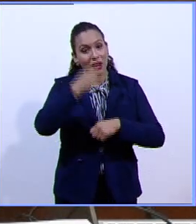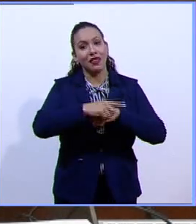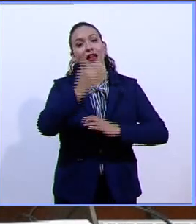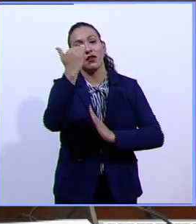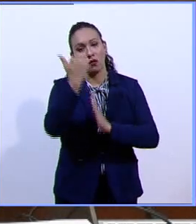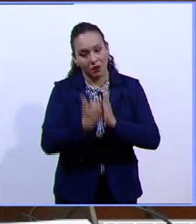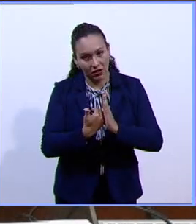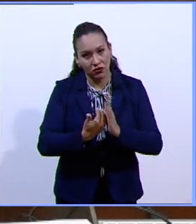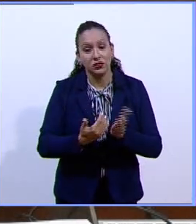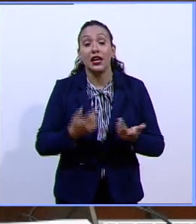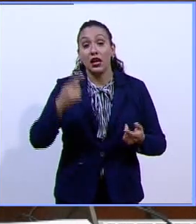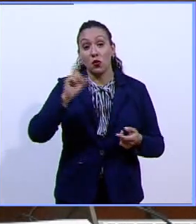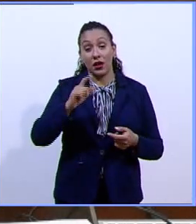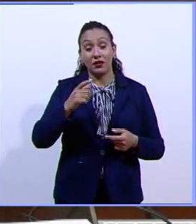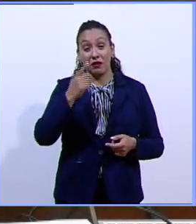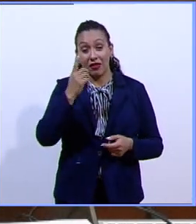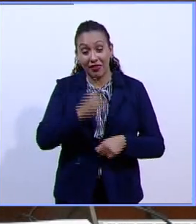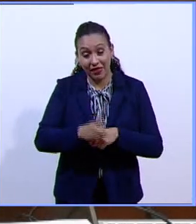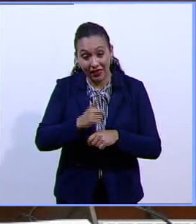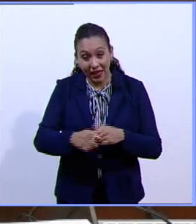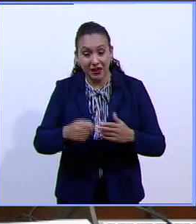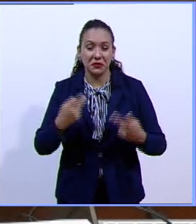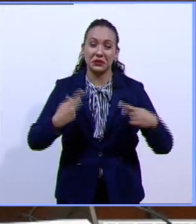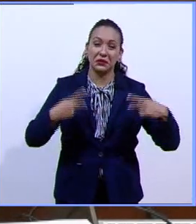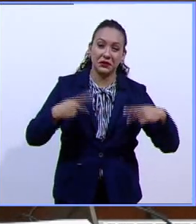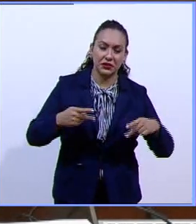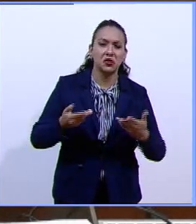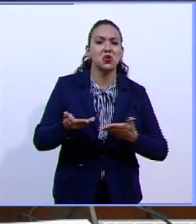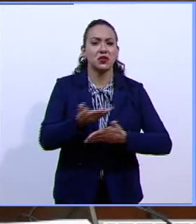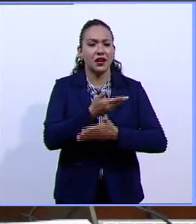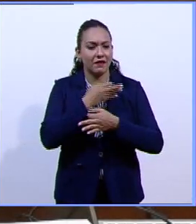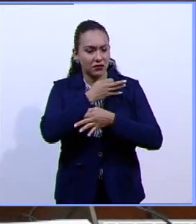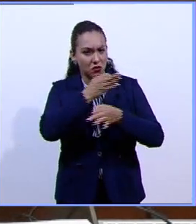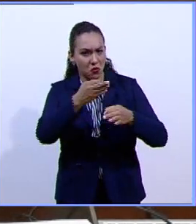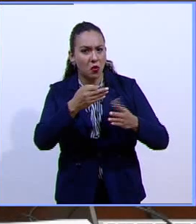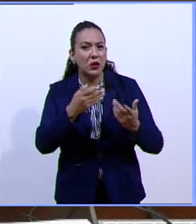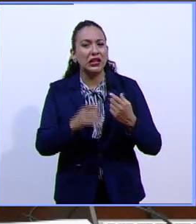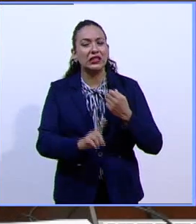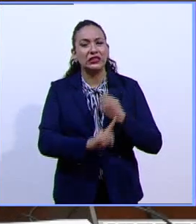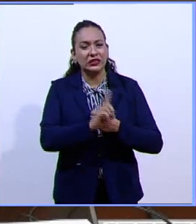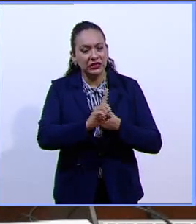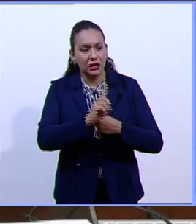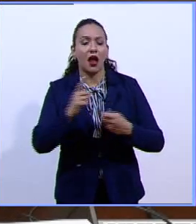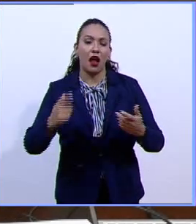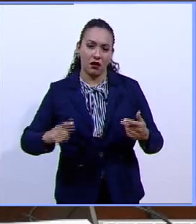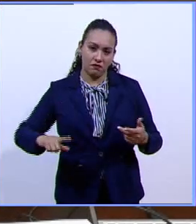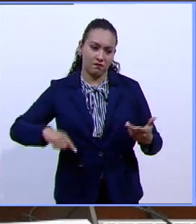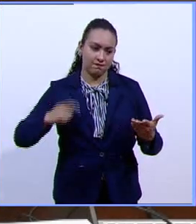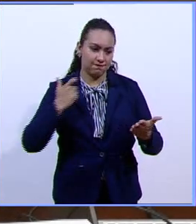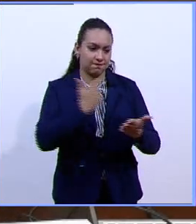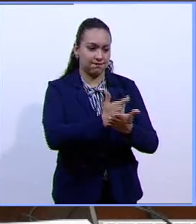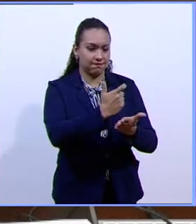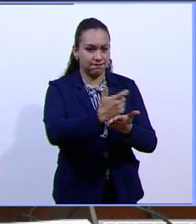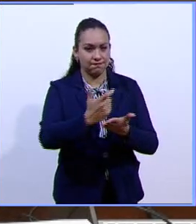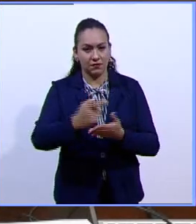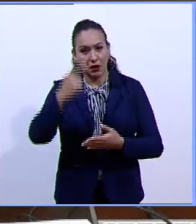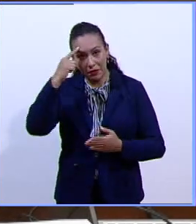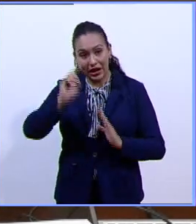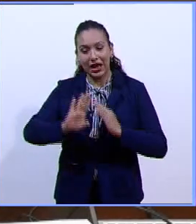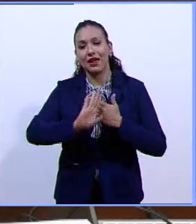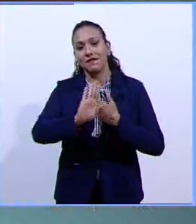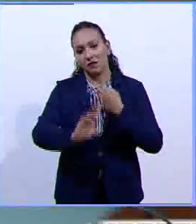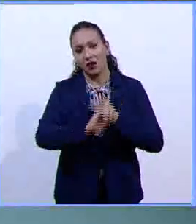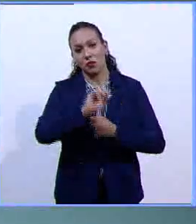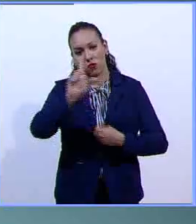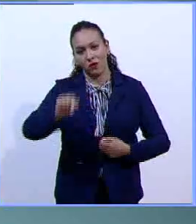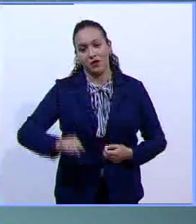los esfuerzos para perfeccionar los servicios públicos, afectando la garantía de no repetición.